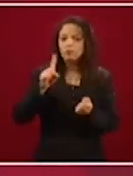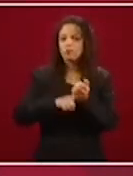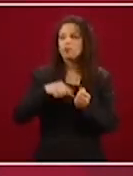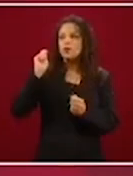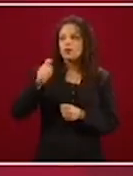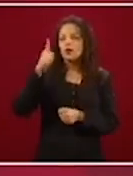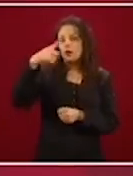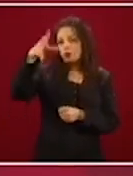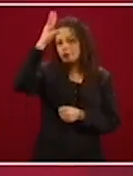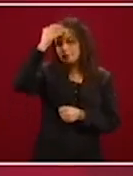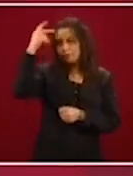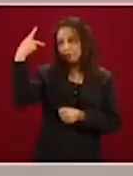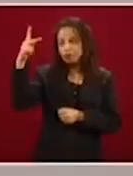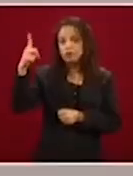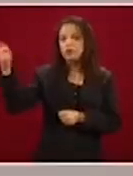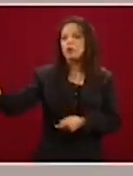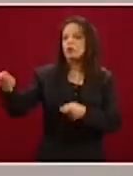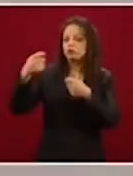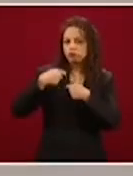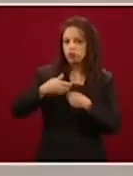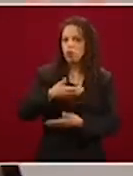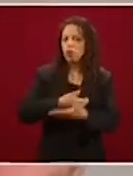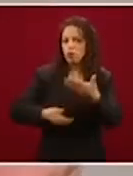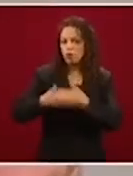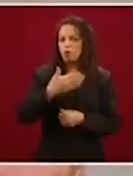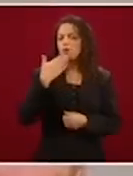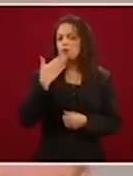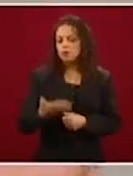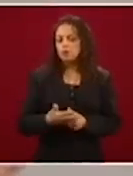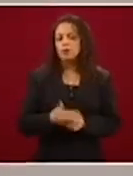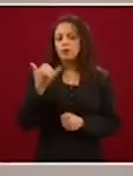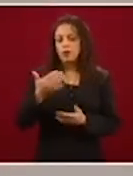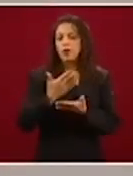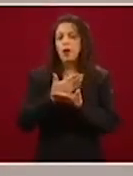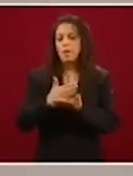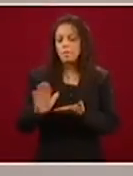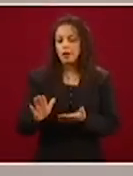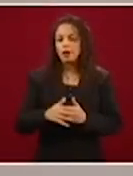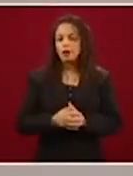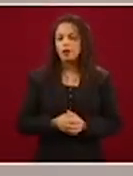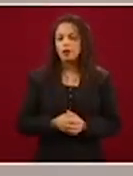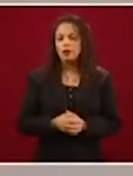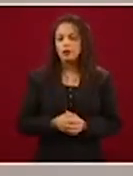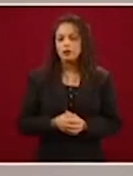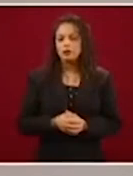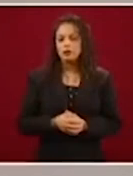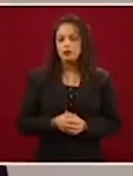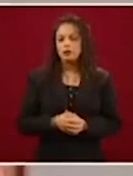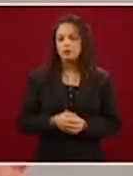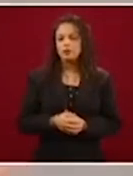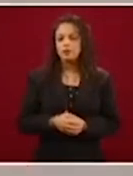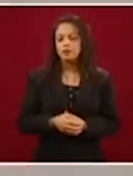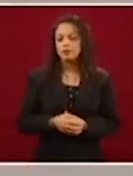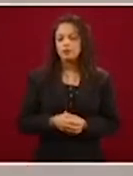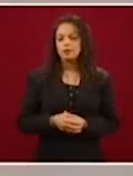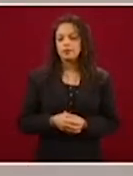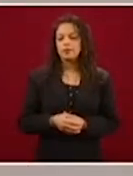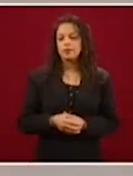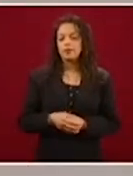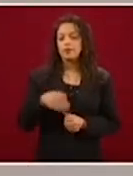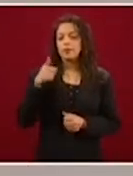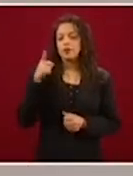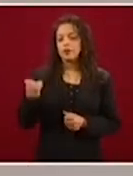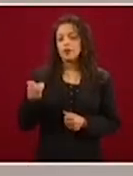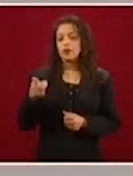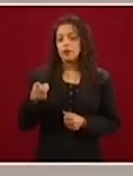y no sólo eso el día de ayer pone ayuda al gobierno chino conseguimos un pedido que necesita el sector salud que